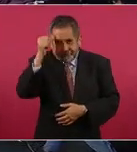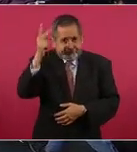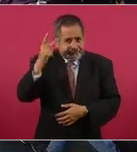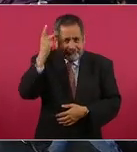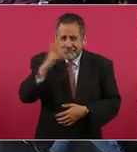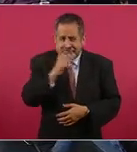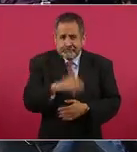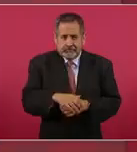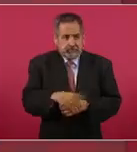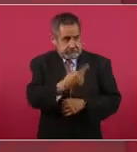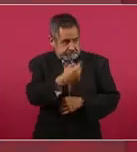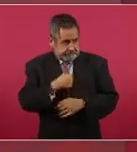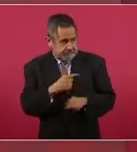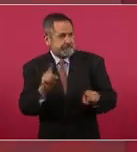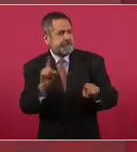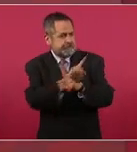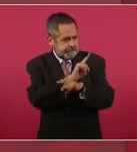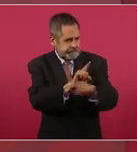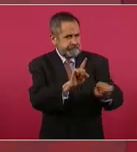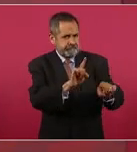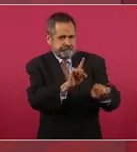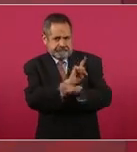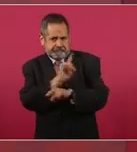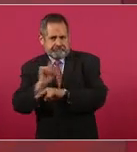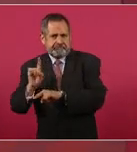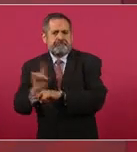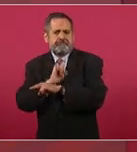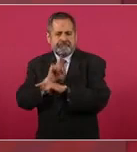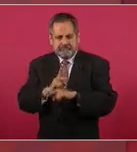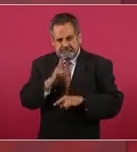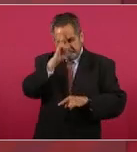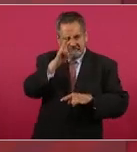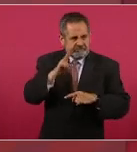Es el ojo por ojo, el diente por diente.